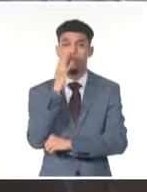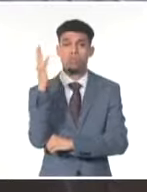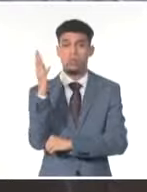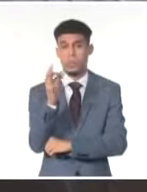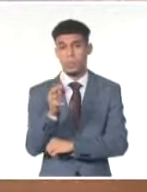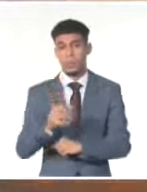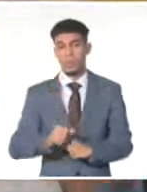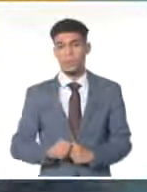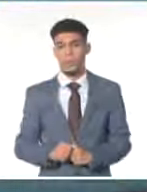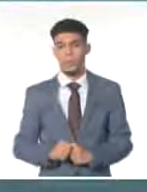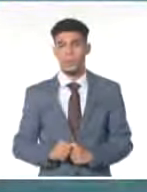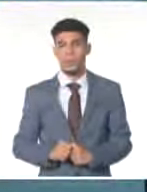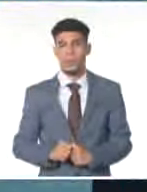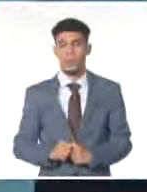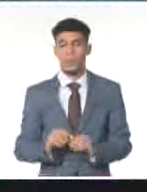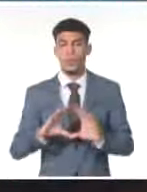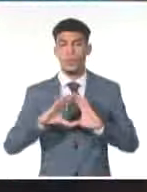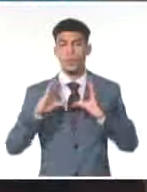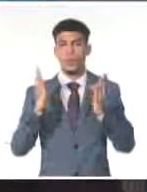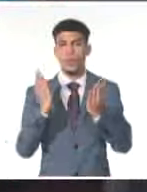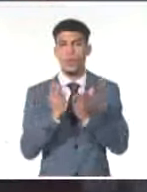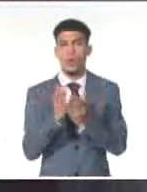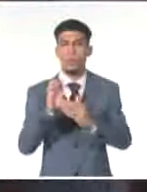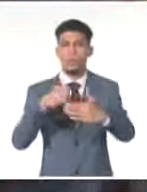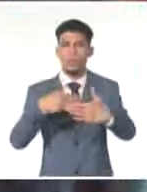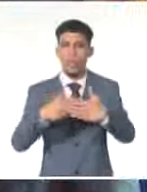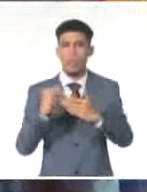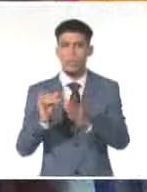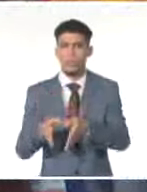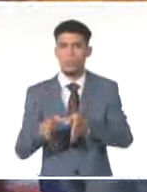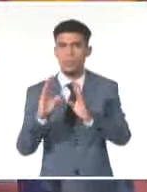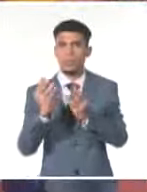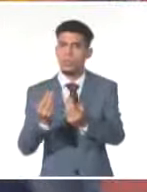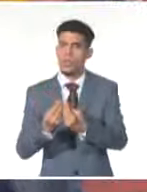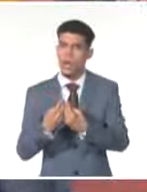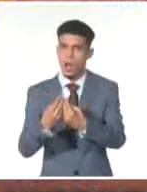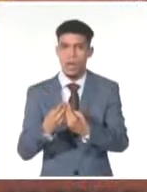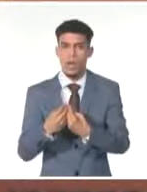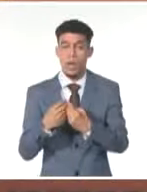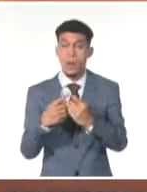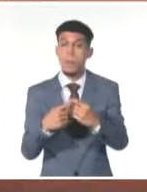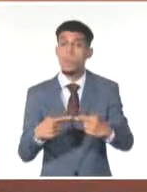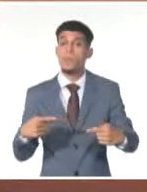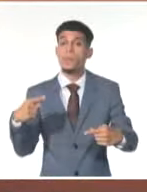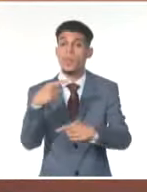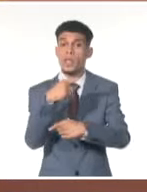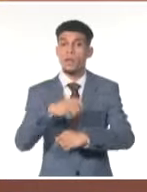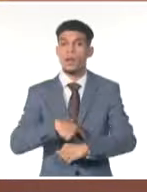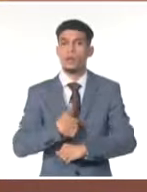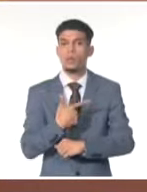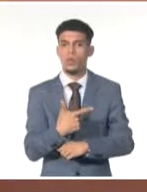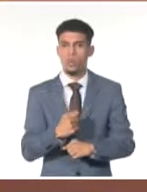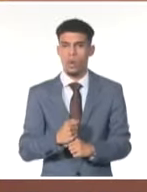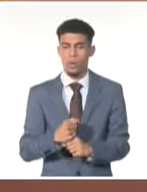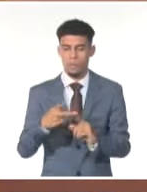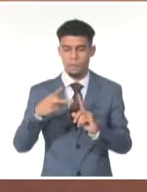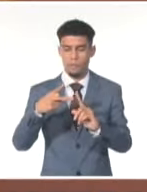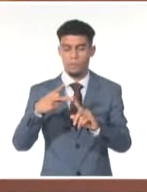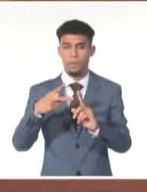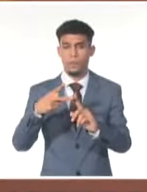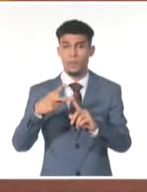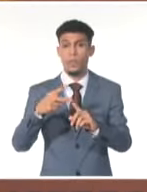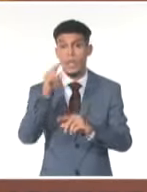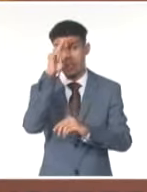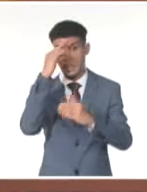evento meteorológico. Todas las instituciones han aportado, pero hay que destacar el Sindicato de la Cultura, hay que destacar la